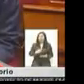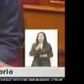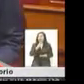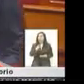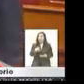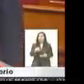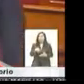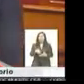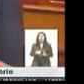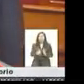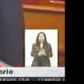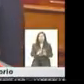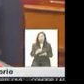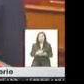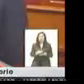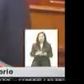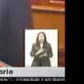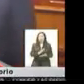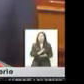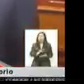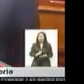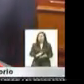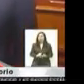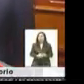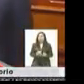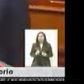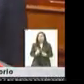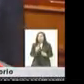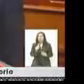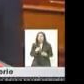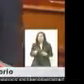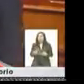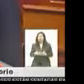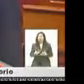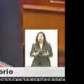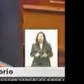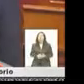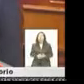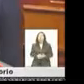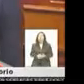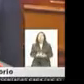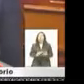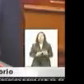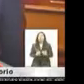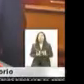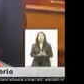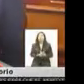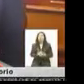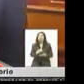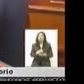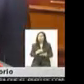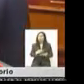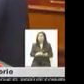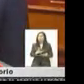no es de aplicación la Ley de Contrataciones del Estado. Como se desprende de lo antes señalado, la referida modalidad de